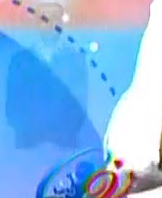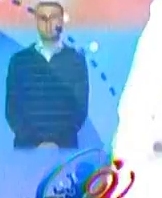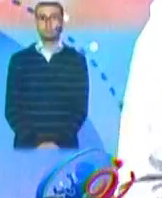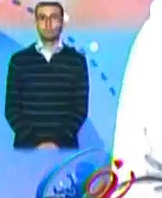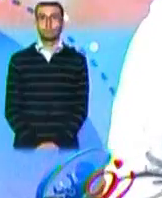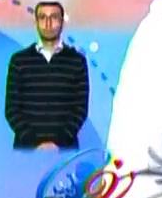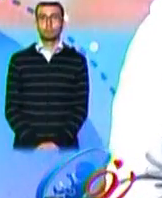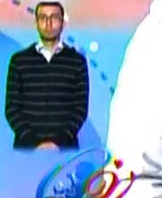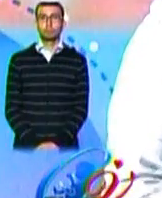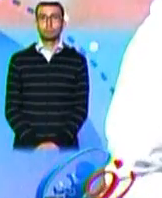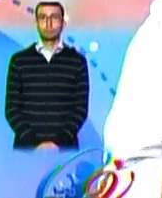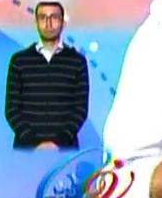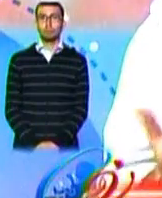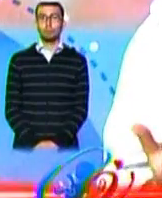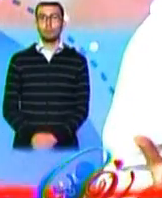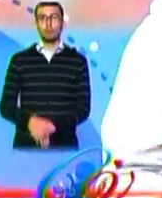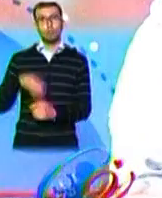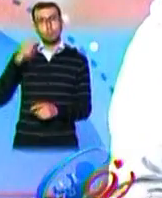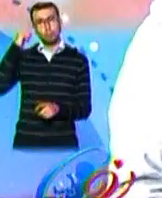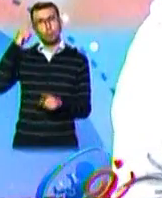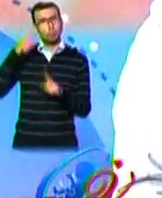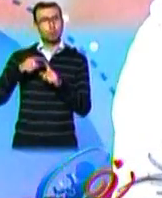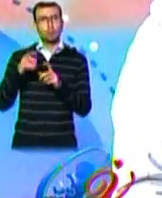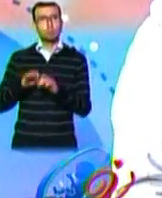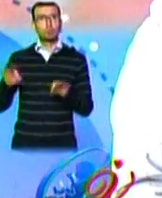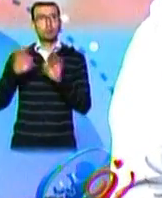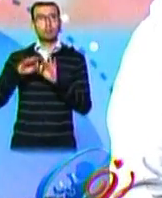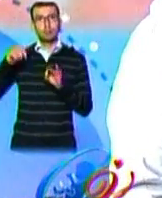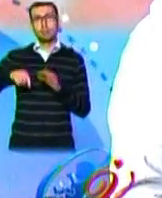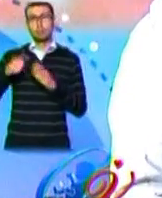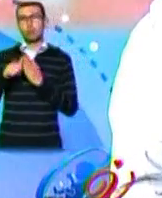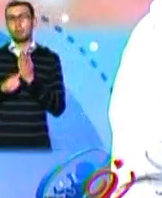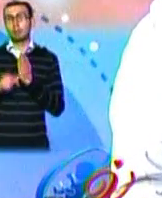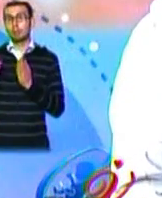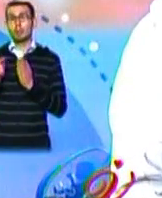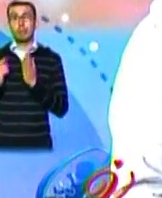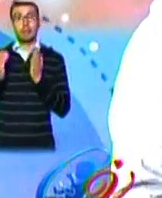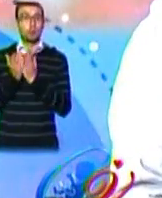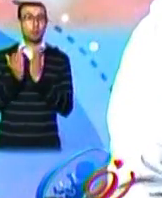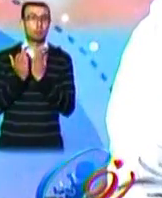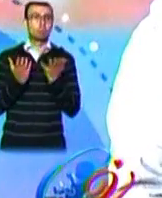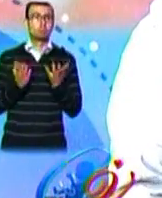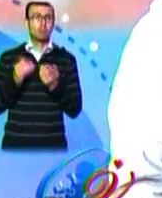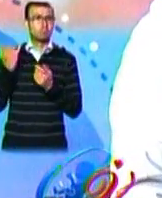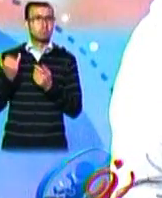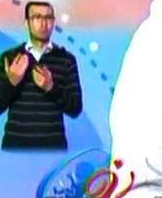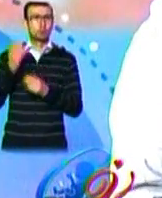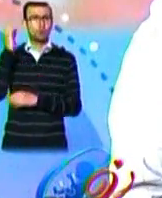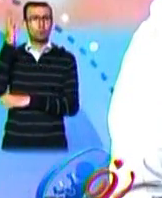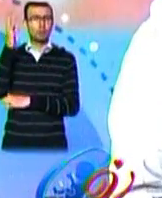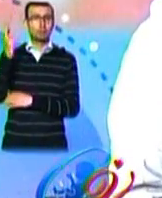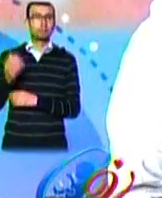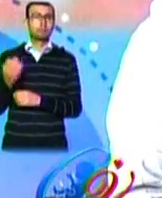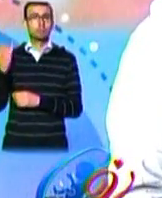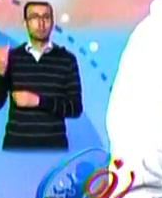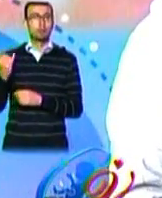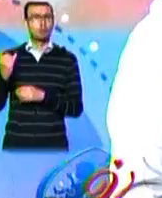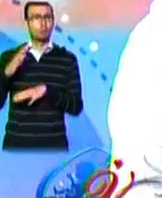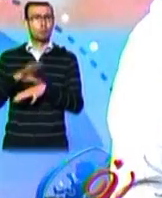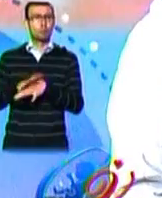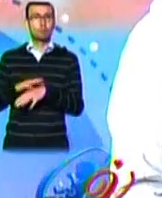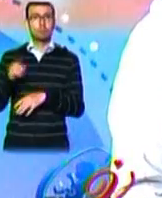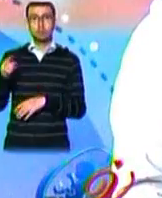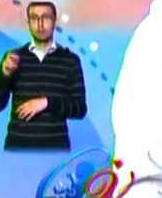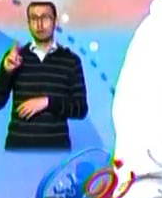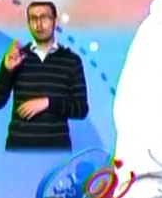Uno de los propósitos más importantes de este programa indiscutiblemente es la educación. Y las conferencias con el doctor Jorge Enrique Rojas Quiseno